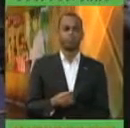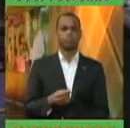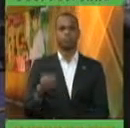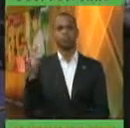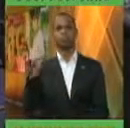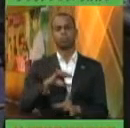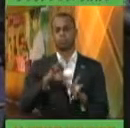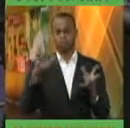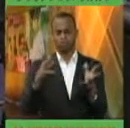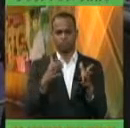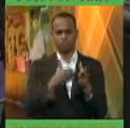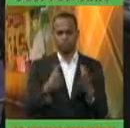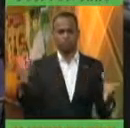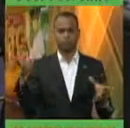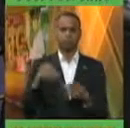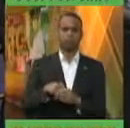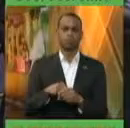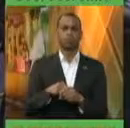tema